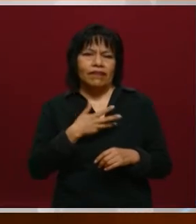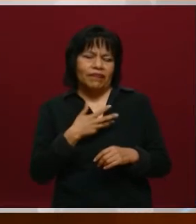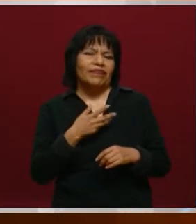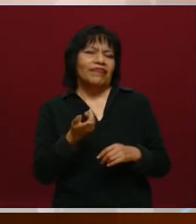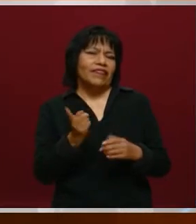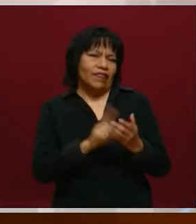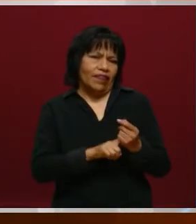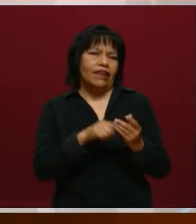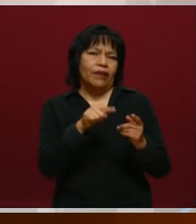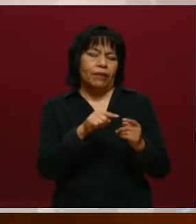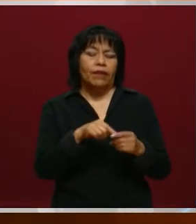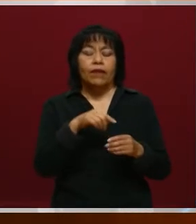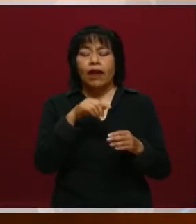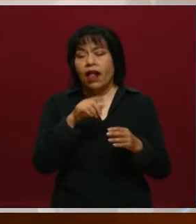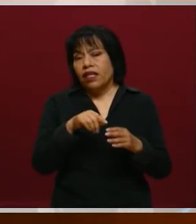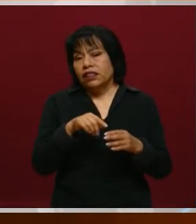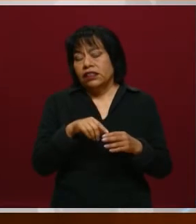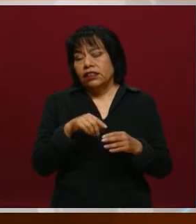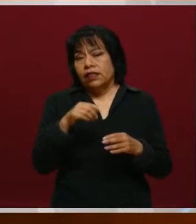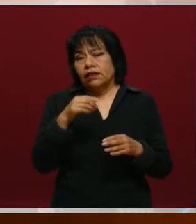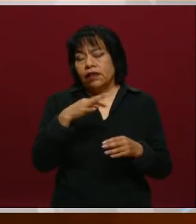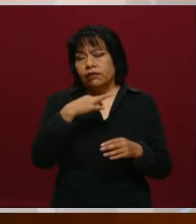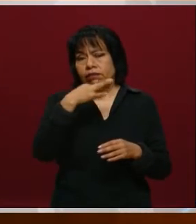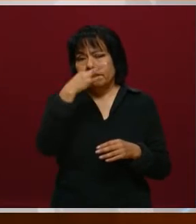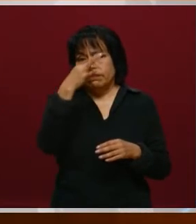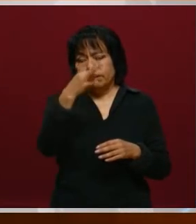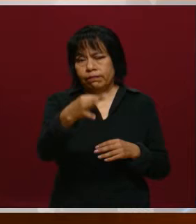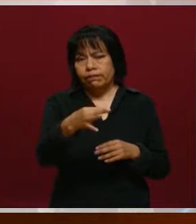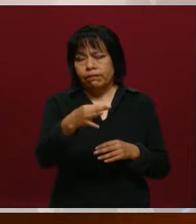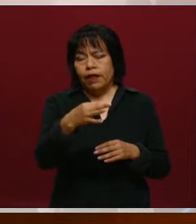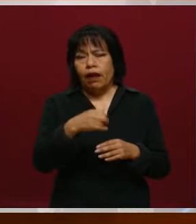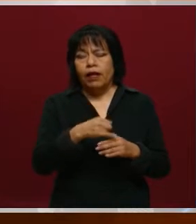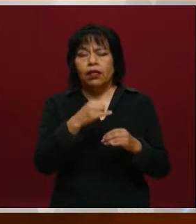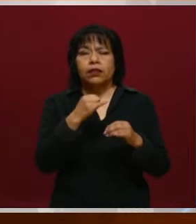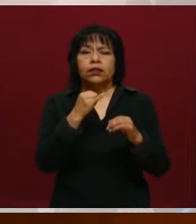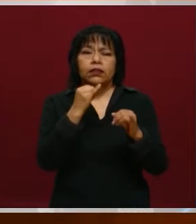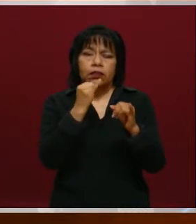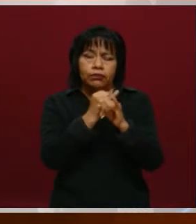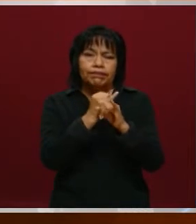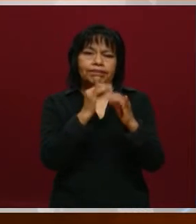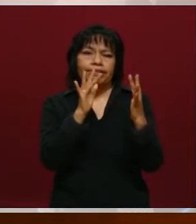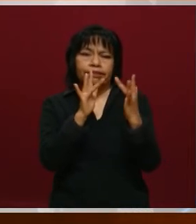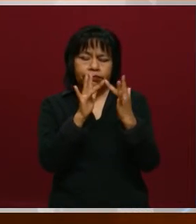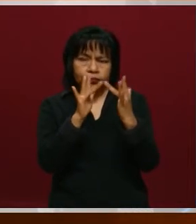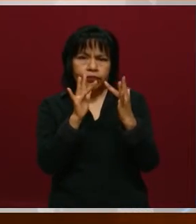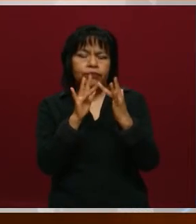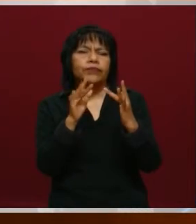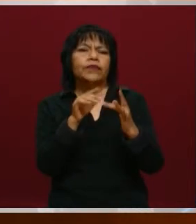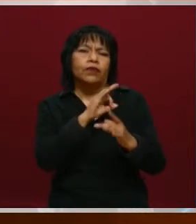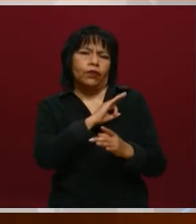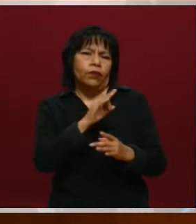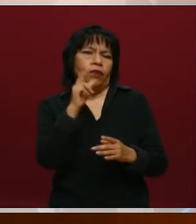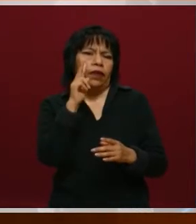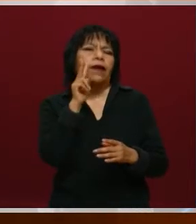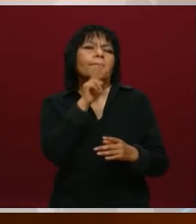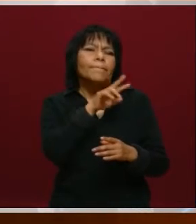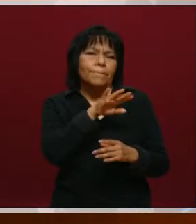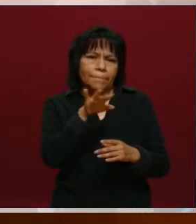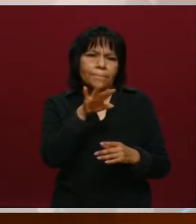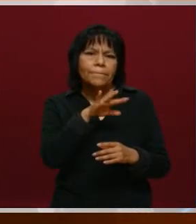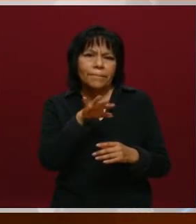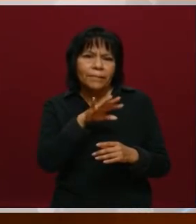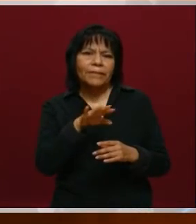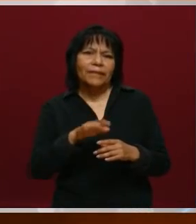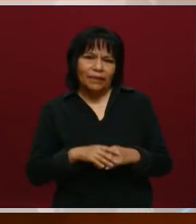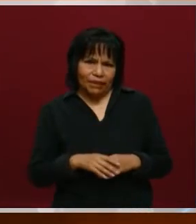que muy pronto anunciaremos un espacio virtual para las cartillas para que puedan llegar a través de todos los medios estás trabajando tú